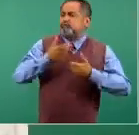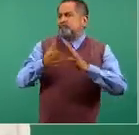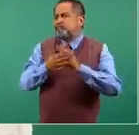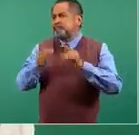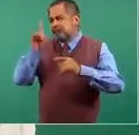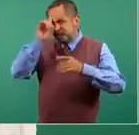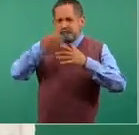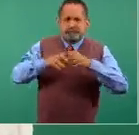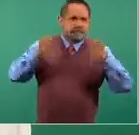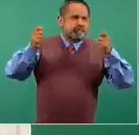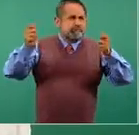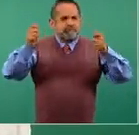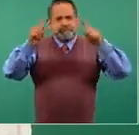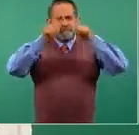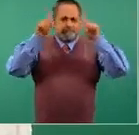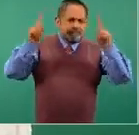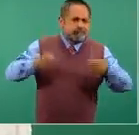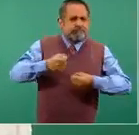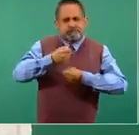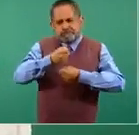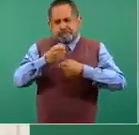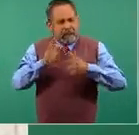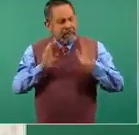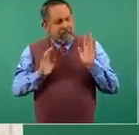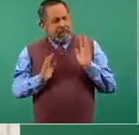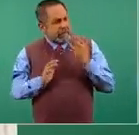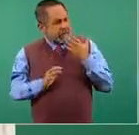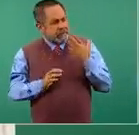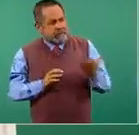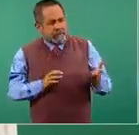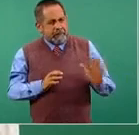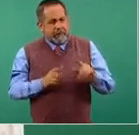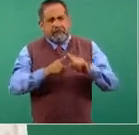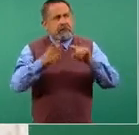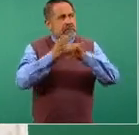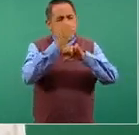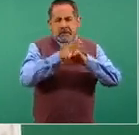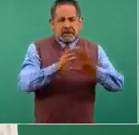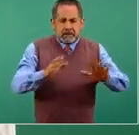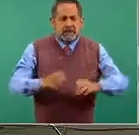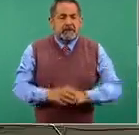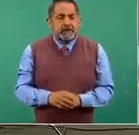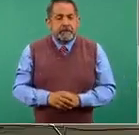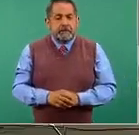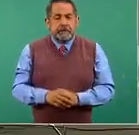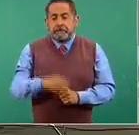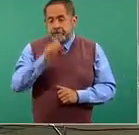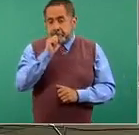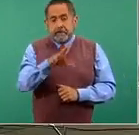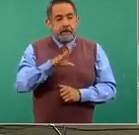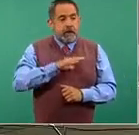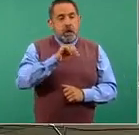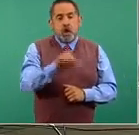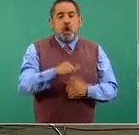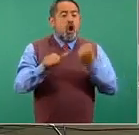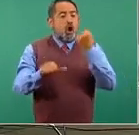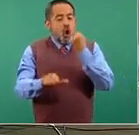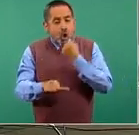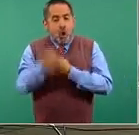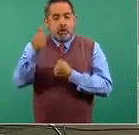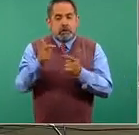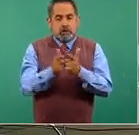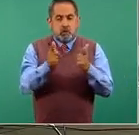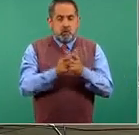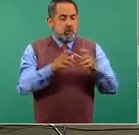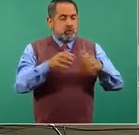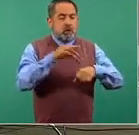con pancartas o en la vía pública, etcétera, en algunas entidades federativas. Pero también hay otras 11 categorías